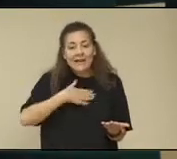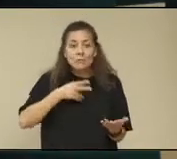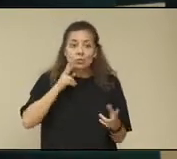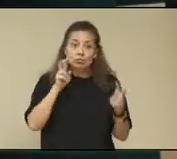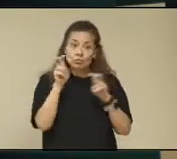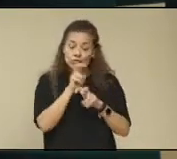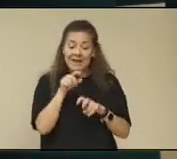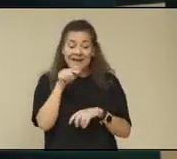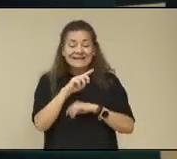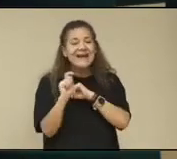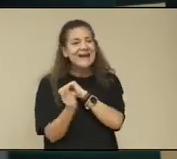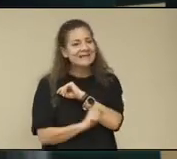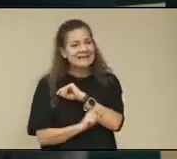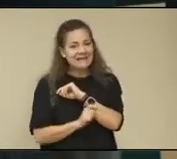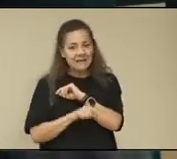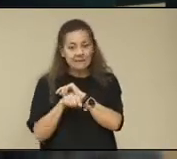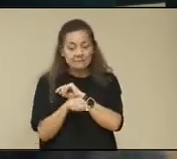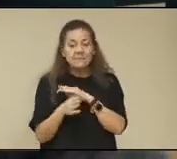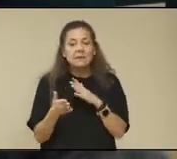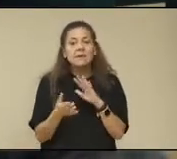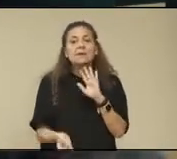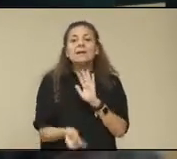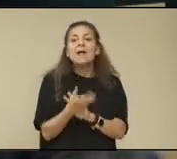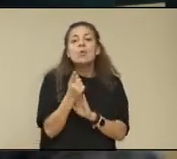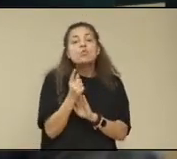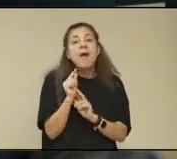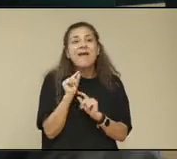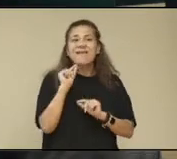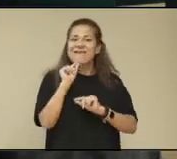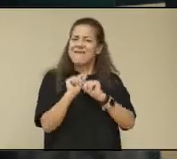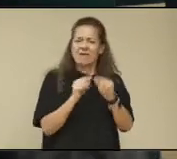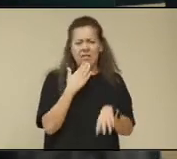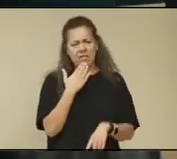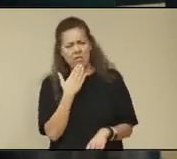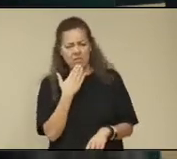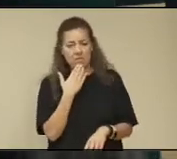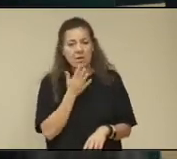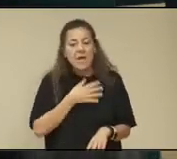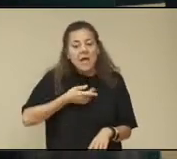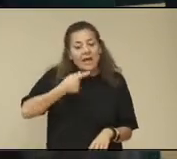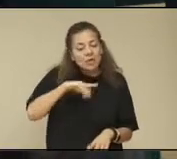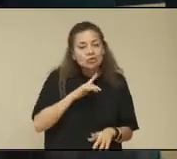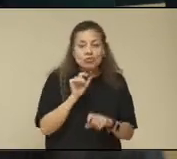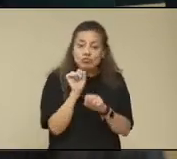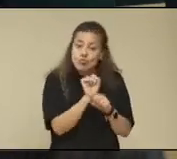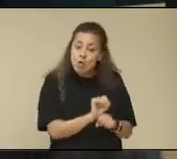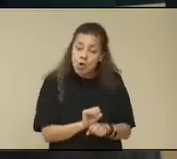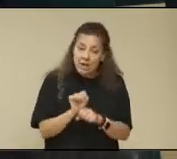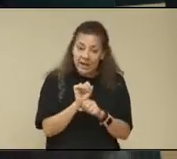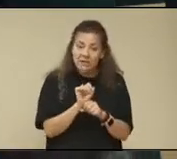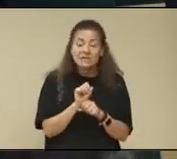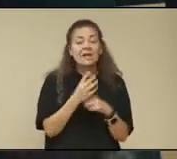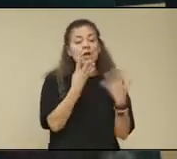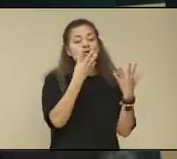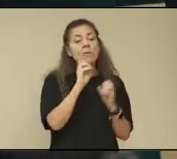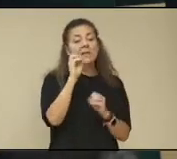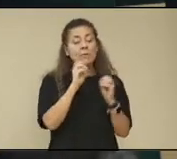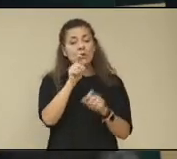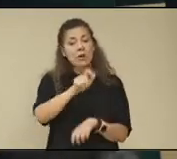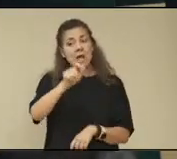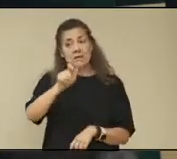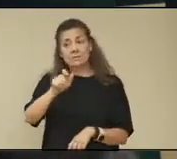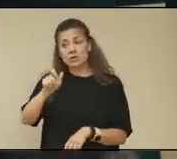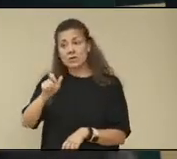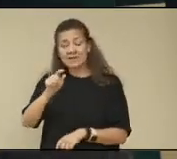La estrategia es esa, producir como una infección que nosotros estemos protegidos como el 90% de las personas